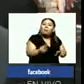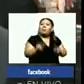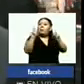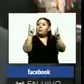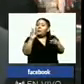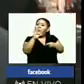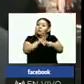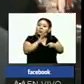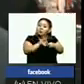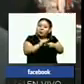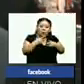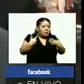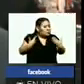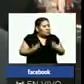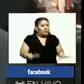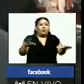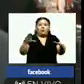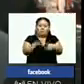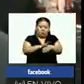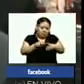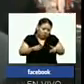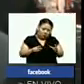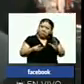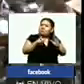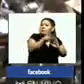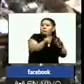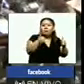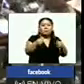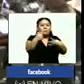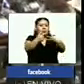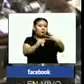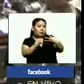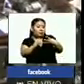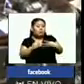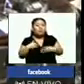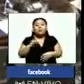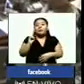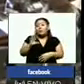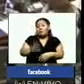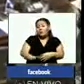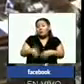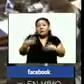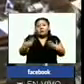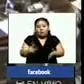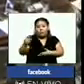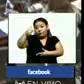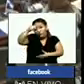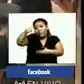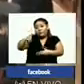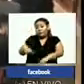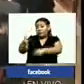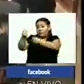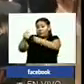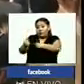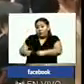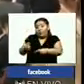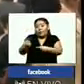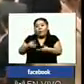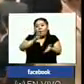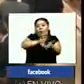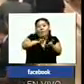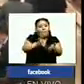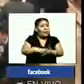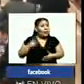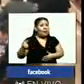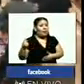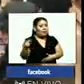reintegrarlo al estado tal como lo dice el código electoral aunque los fondos fueron aprobados la compra no se efectuará